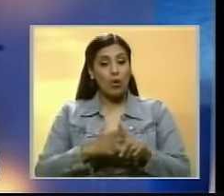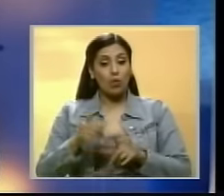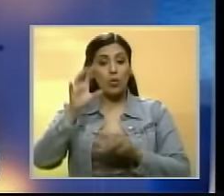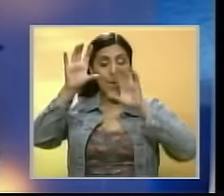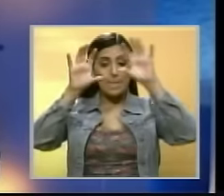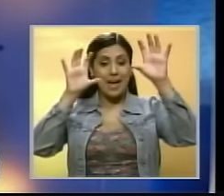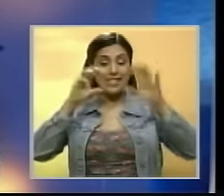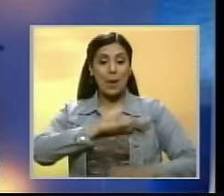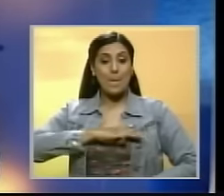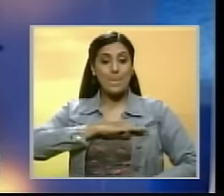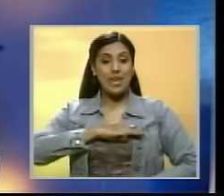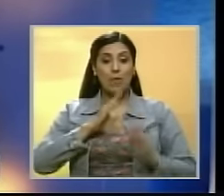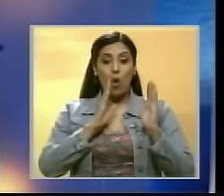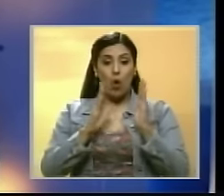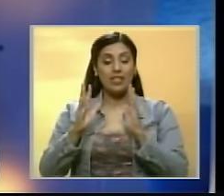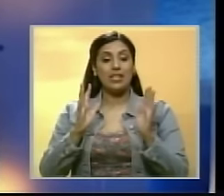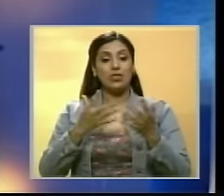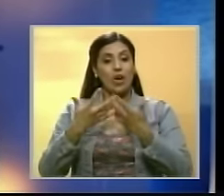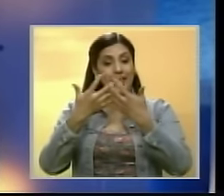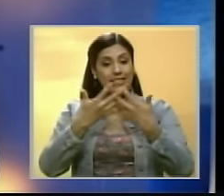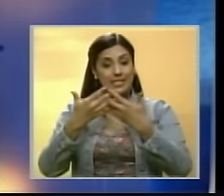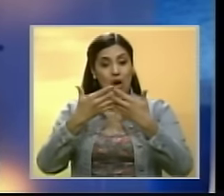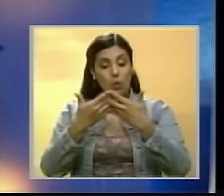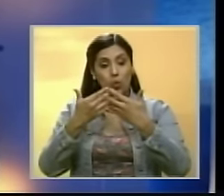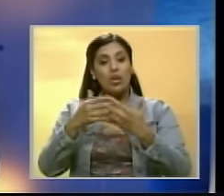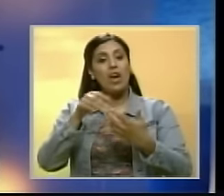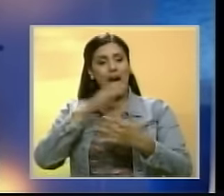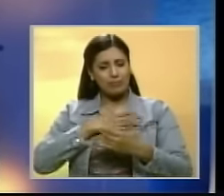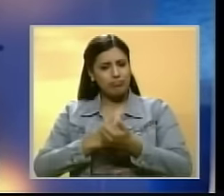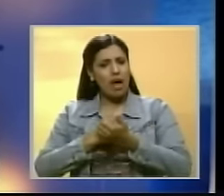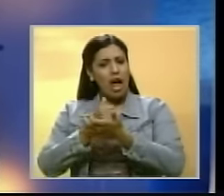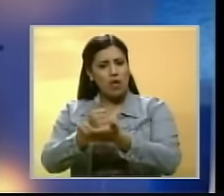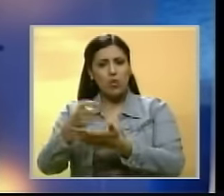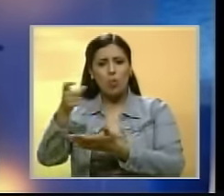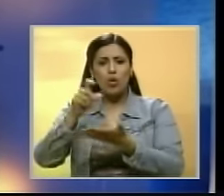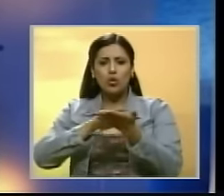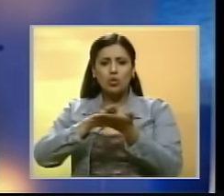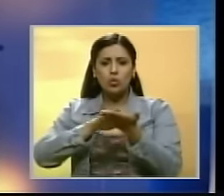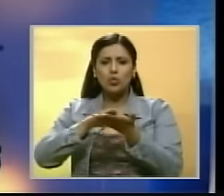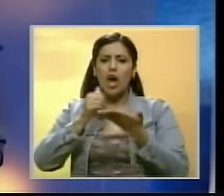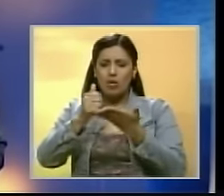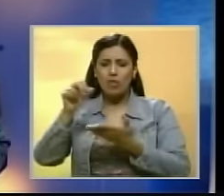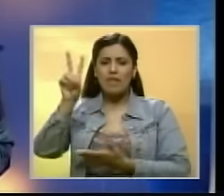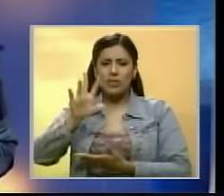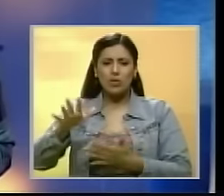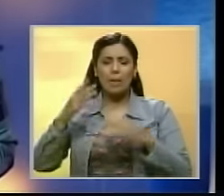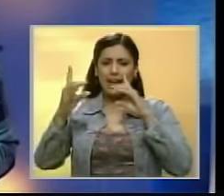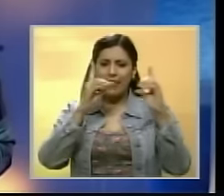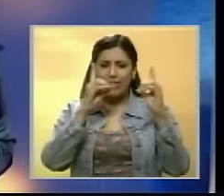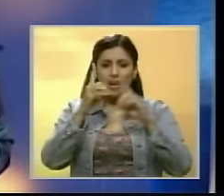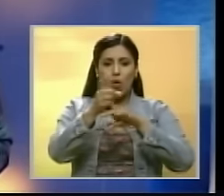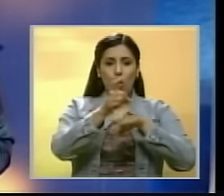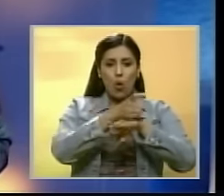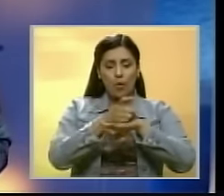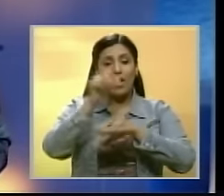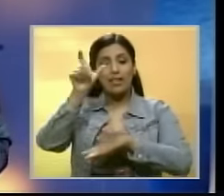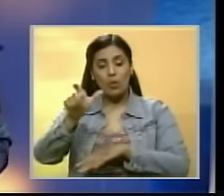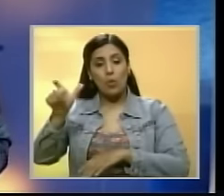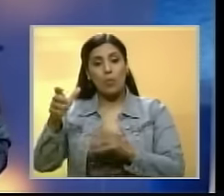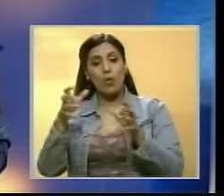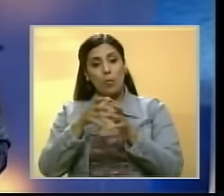países miembros de la Organización de Estados Americanos ofrecieron su ayuda para la búsqueda de soluciones en Venezuela mediante un diálogo entre el gobierno y los actores